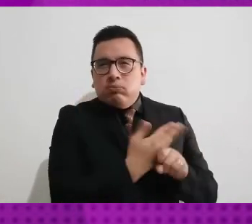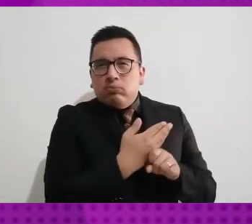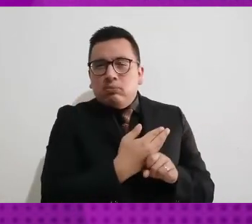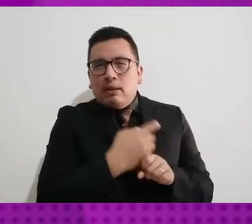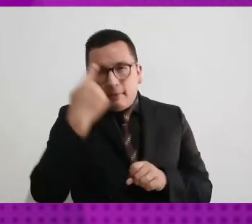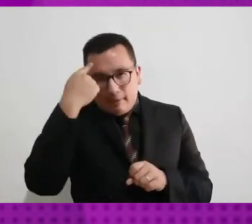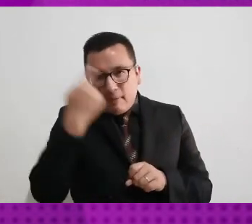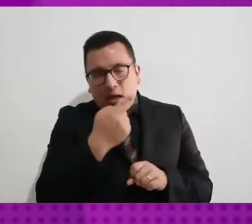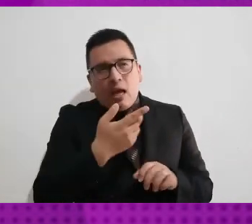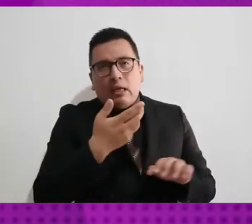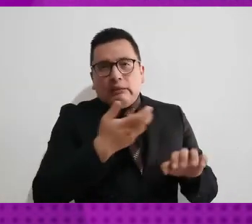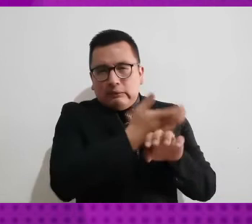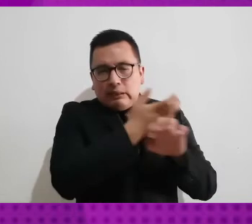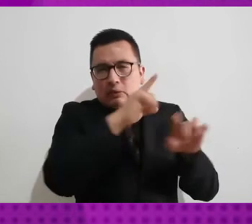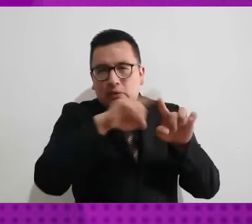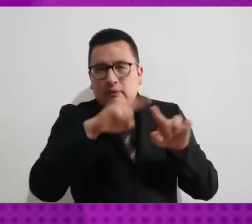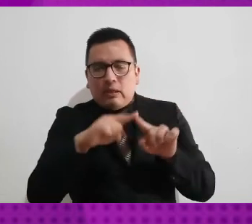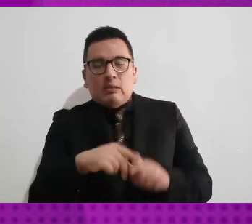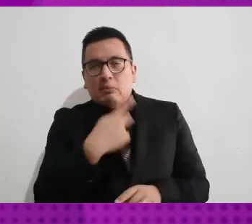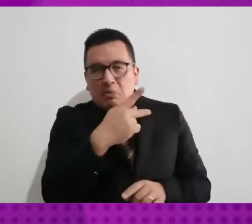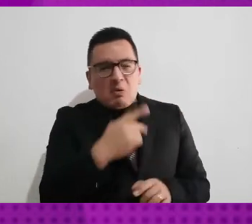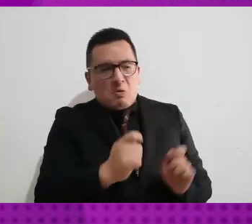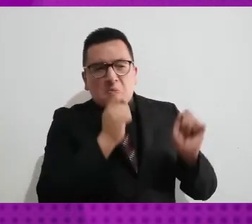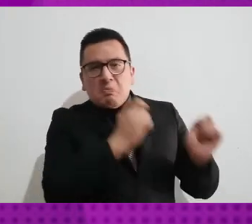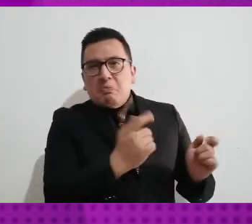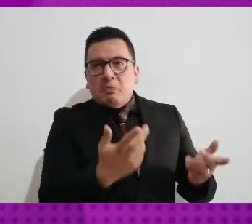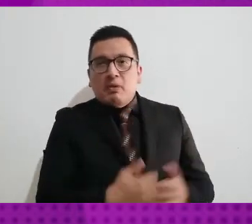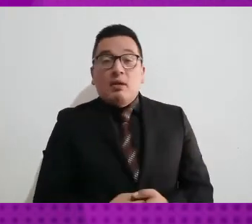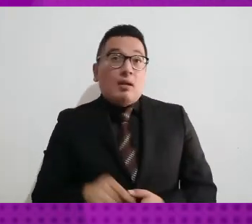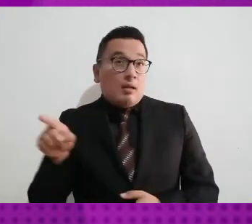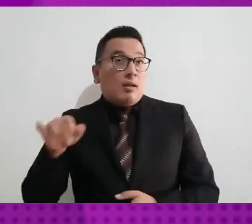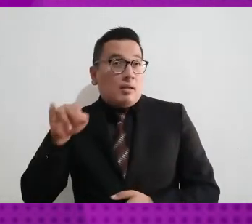sino también de destitución cuando